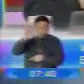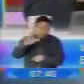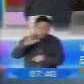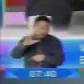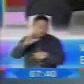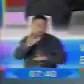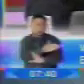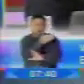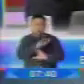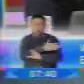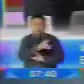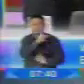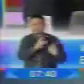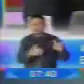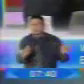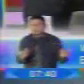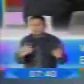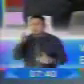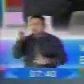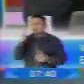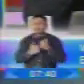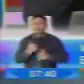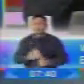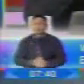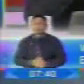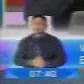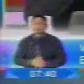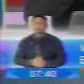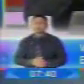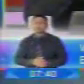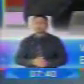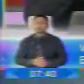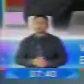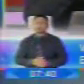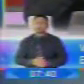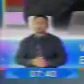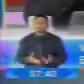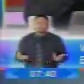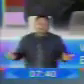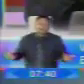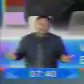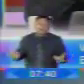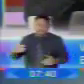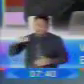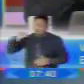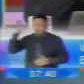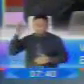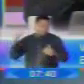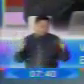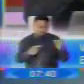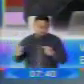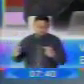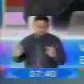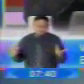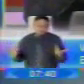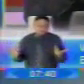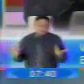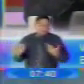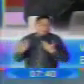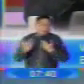fin, músicos, compositores. ¿Cuál es el más golpeado de todos ellos? No sabría decir cuál es el más golpeado de todos, pero cualquiera